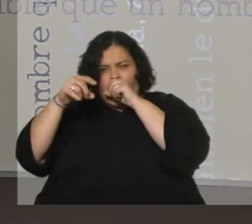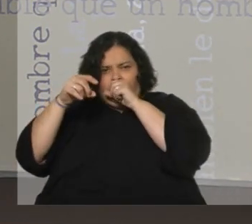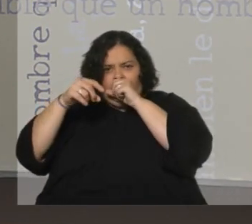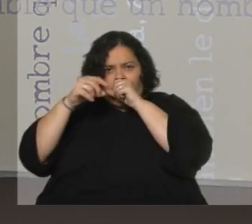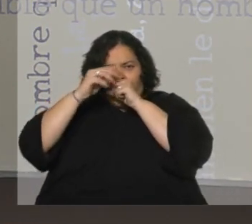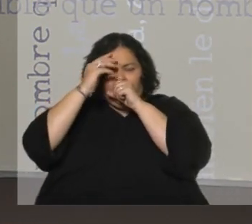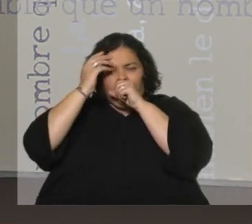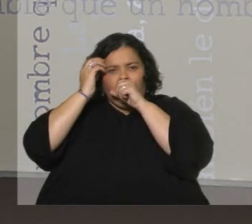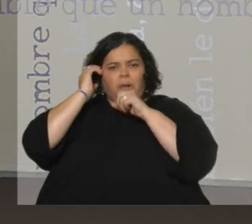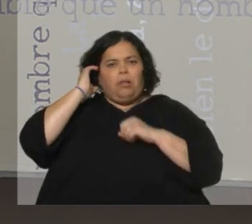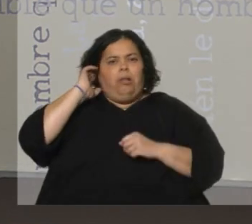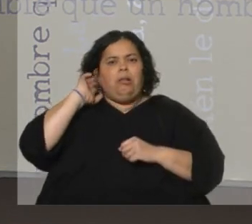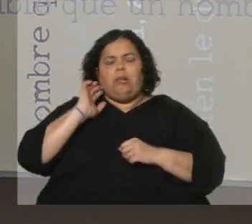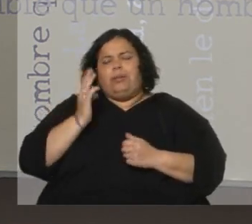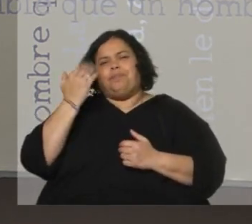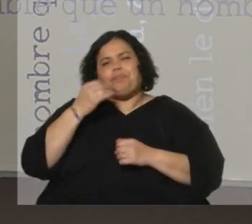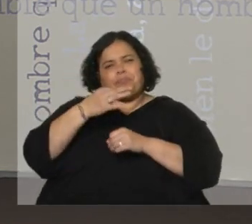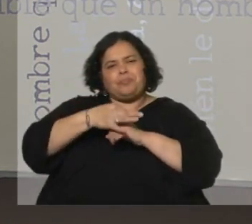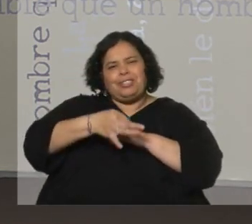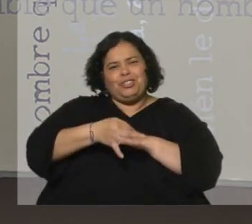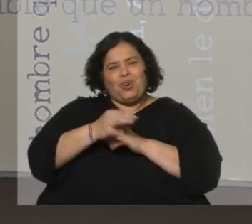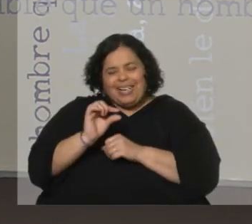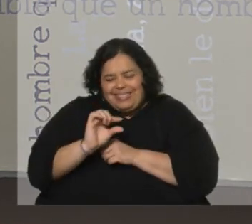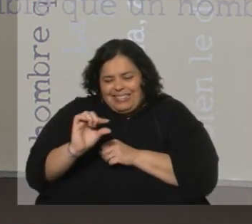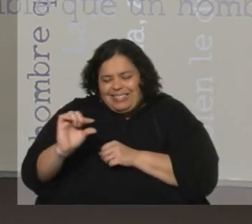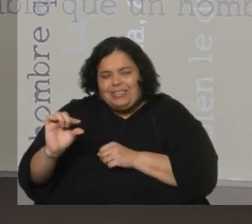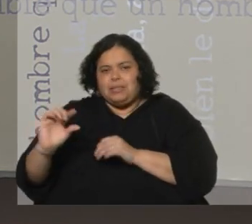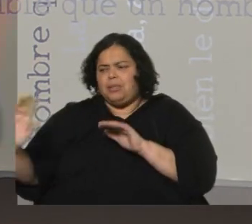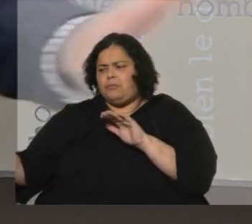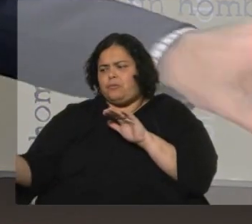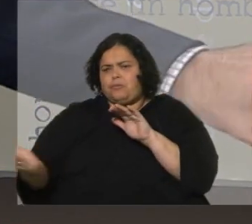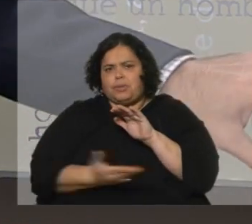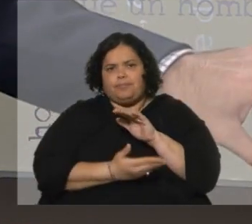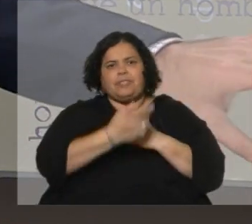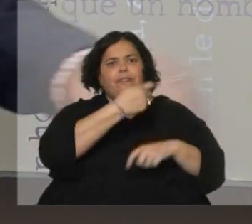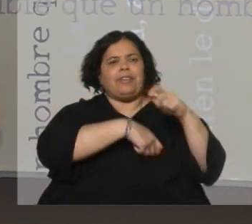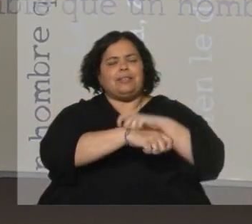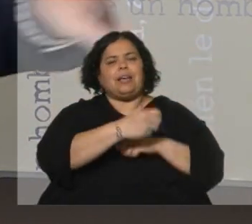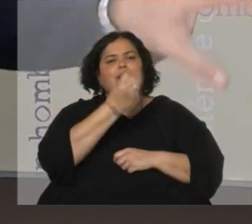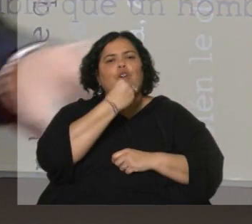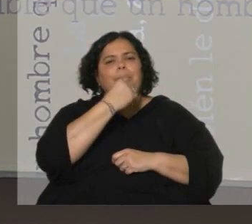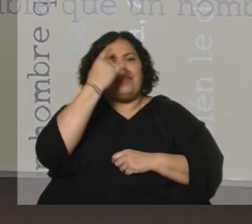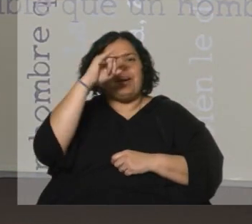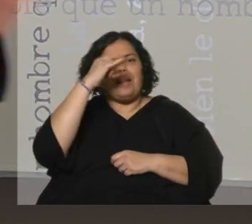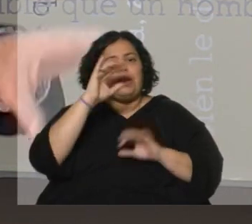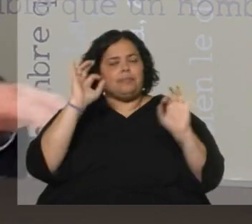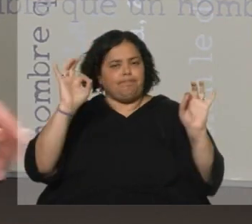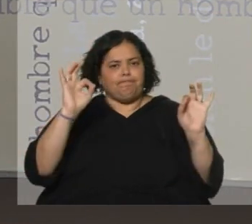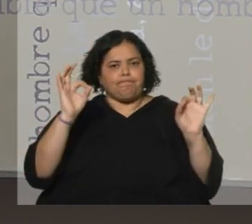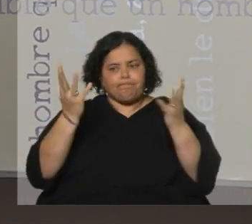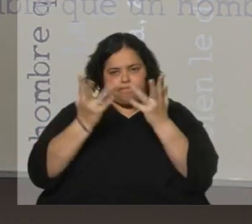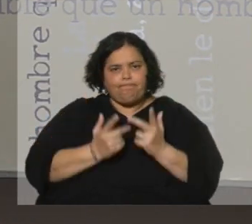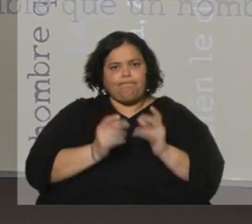febrero enero estaban chiquititas Así cuando tendrían que estar así se cortaron se enfardar y se vendieron para la ganadería lo absorbió la ganadería lo absorbió la